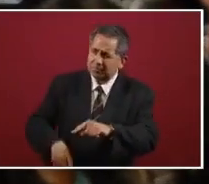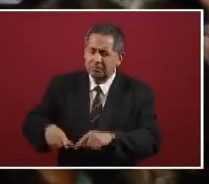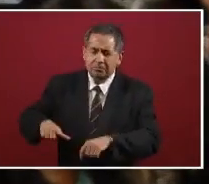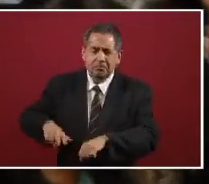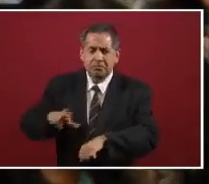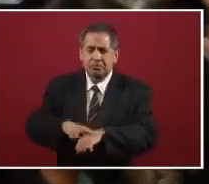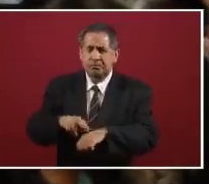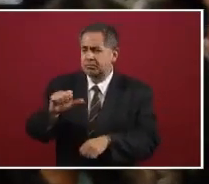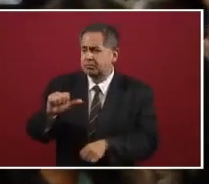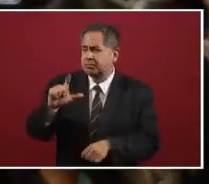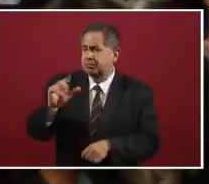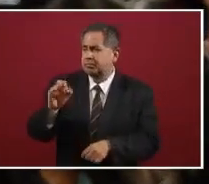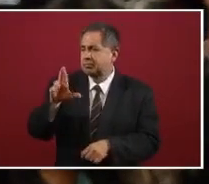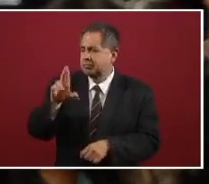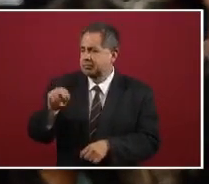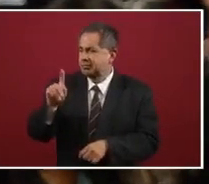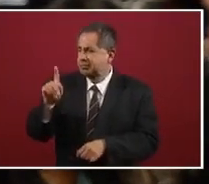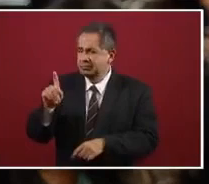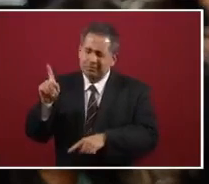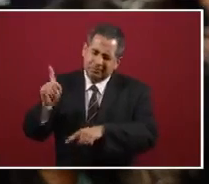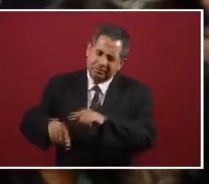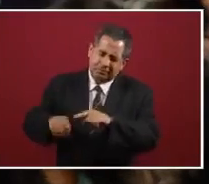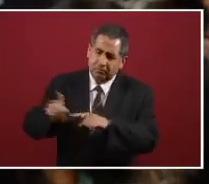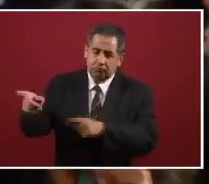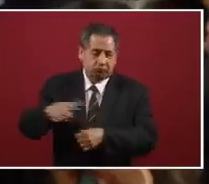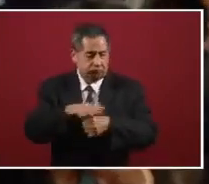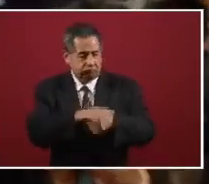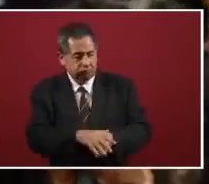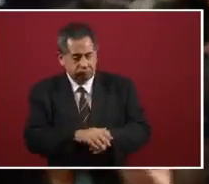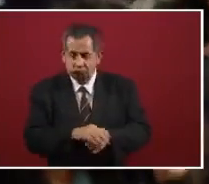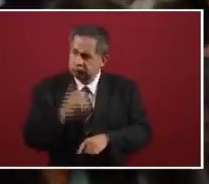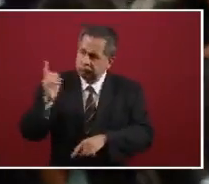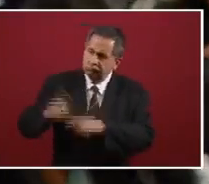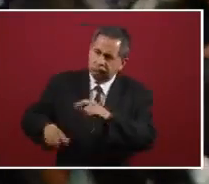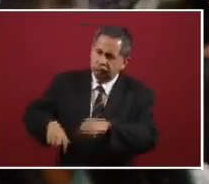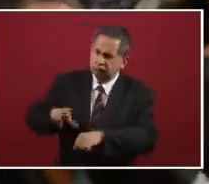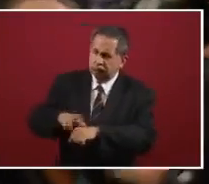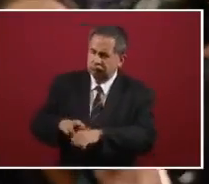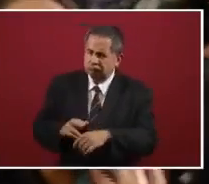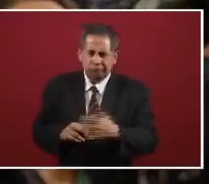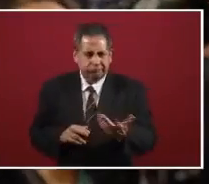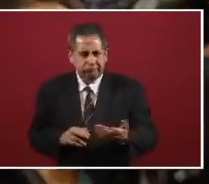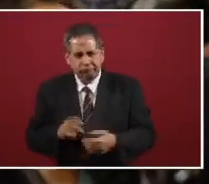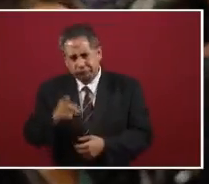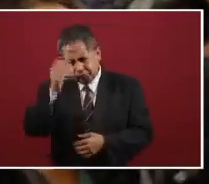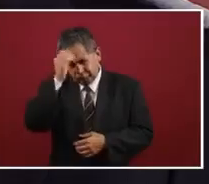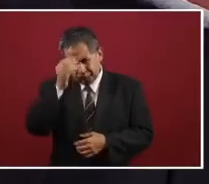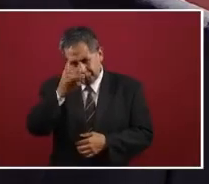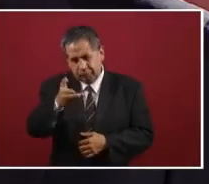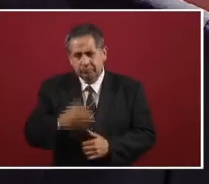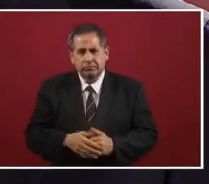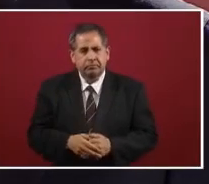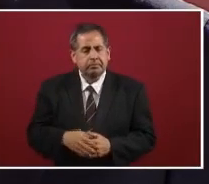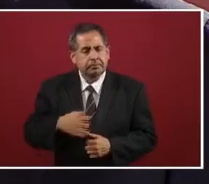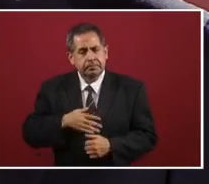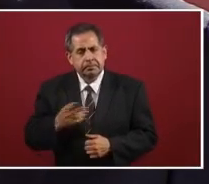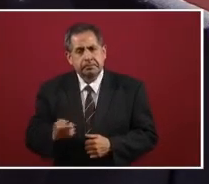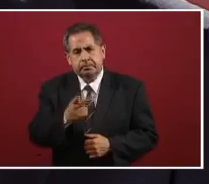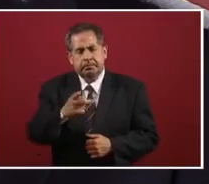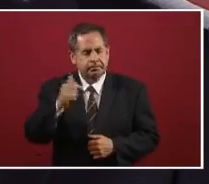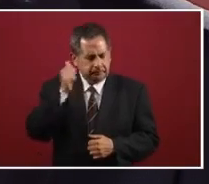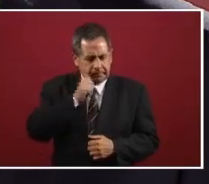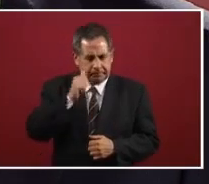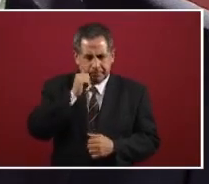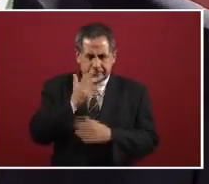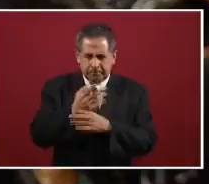por la represión contra esos manifestantes. ¿Cuál es su opinión sobre esta situación, presidente? Se lo pregunto porque usted siempre ha